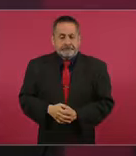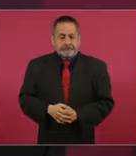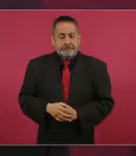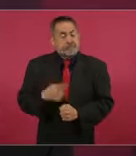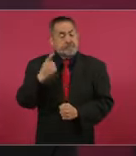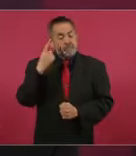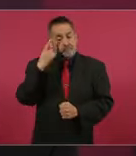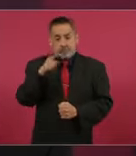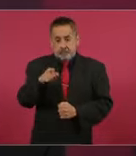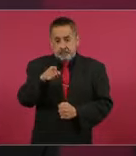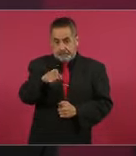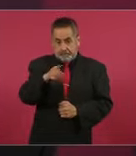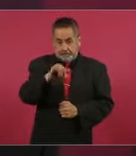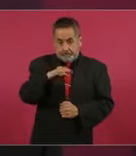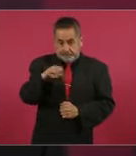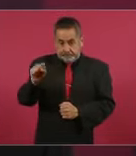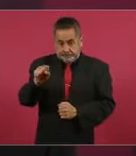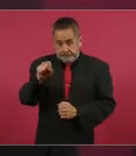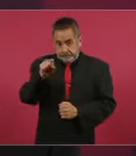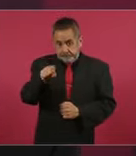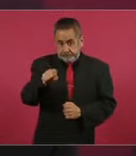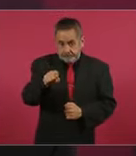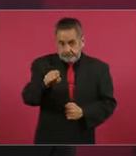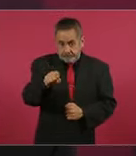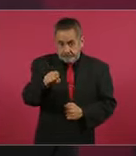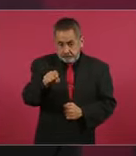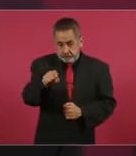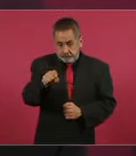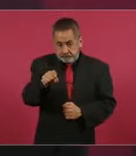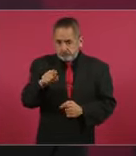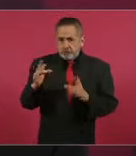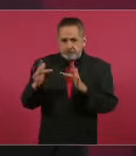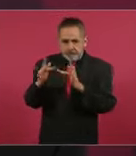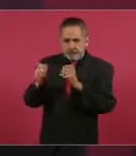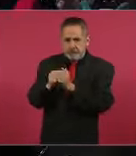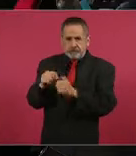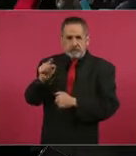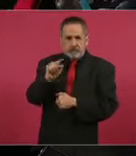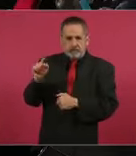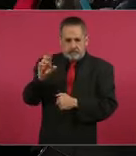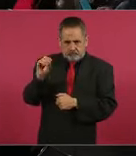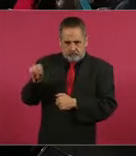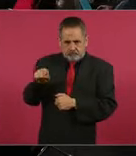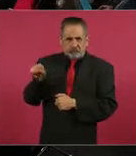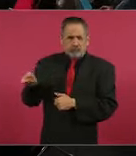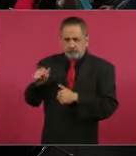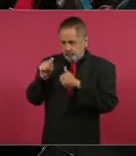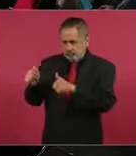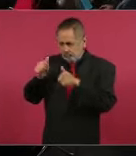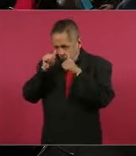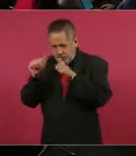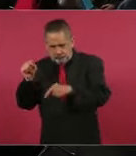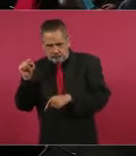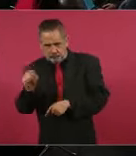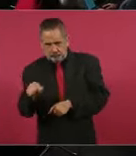para lo del Seguro Social, sí. SOE lo va a